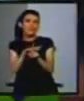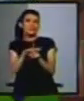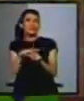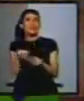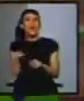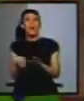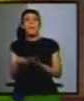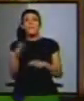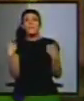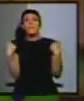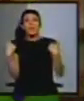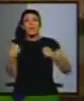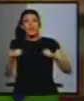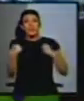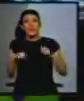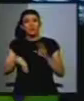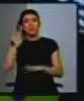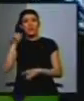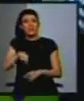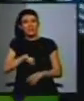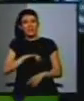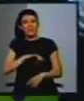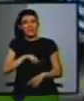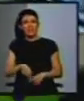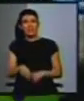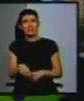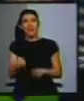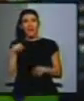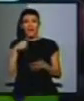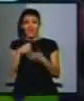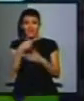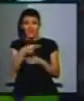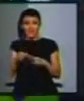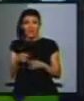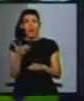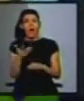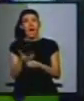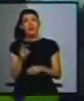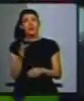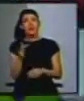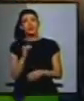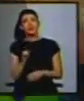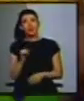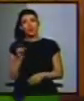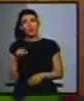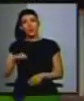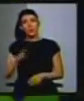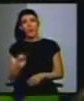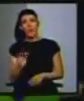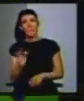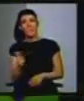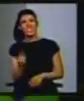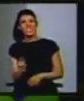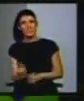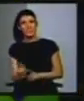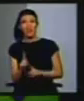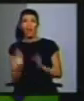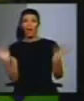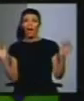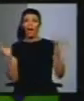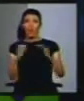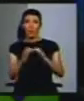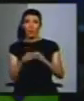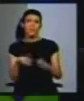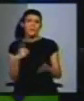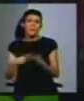práctica deportiva más seguida en nuestro país. De hecho, este fin de semana se realizará el Zumba Fest, un encuentro que pretende reunir a miles